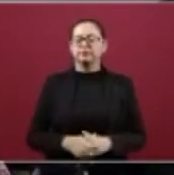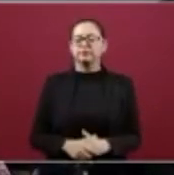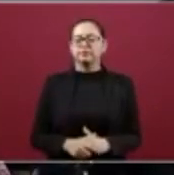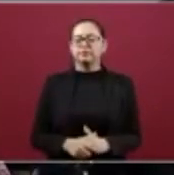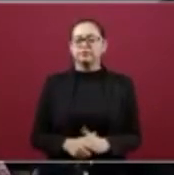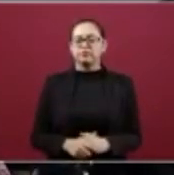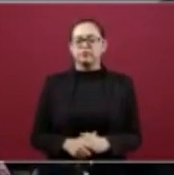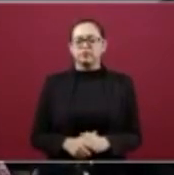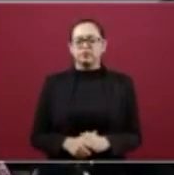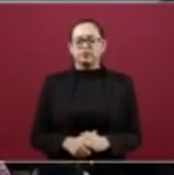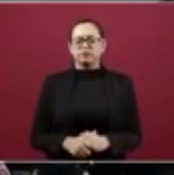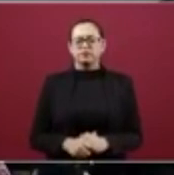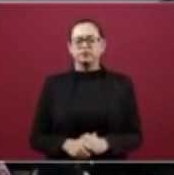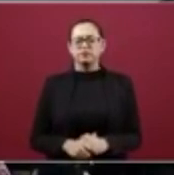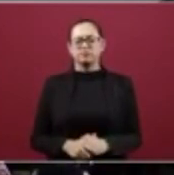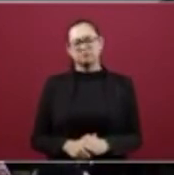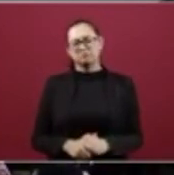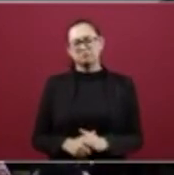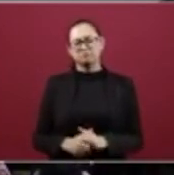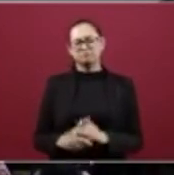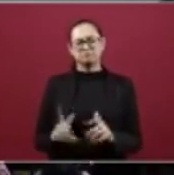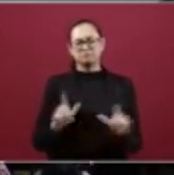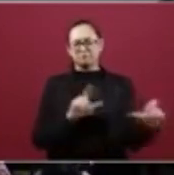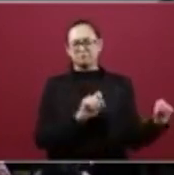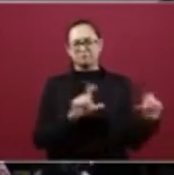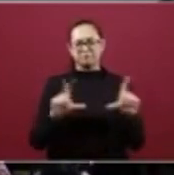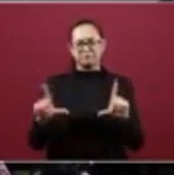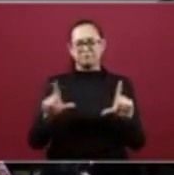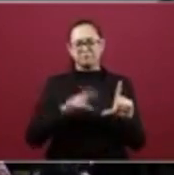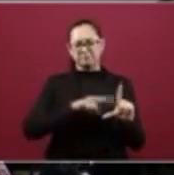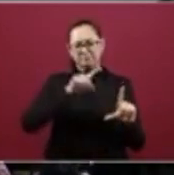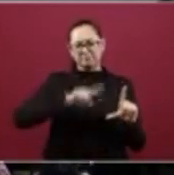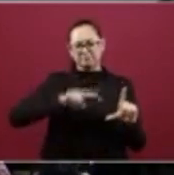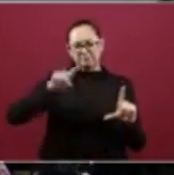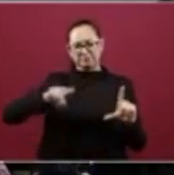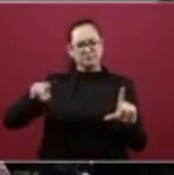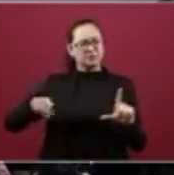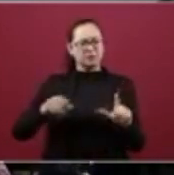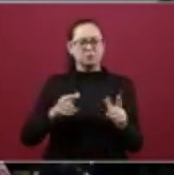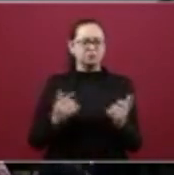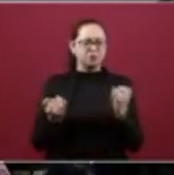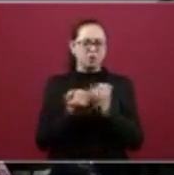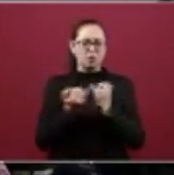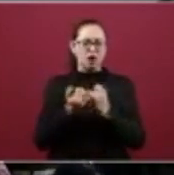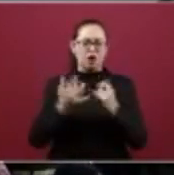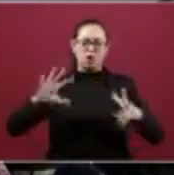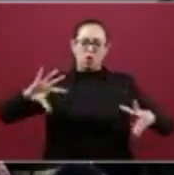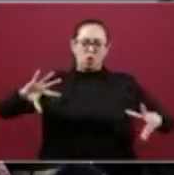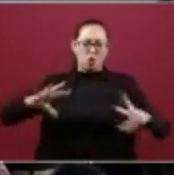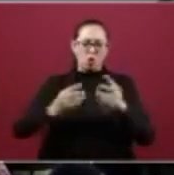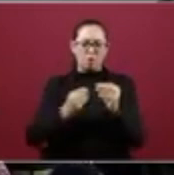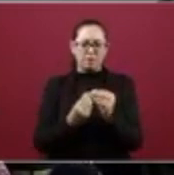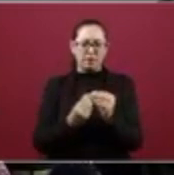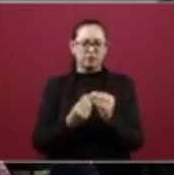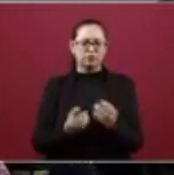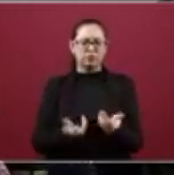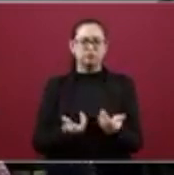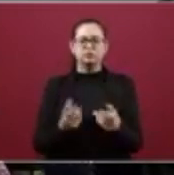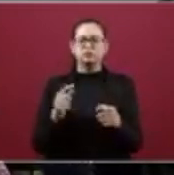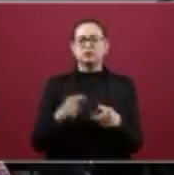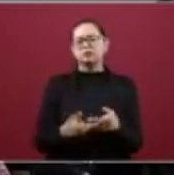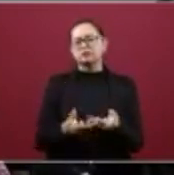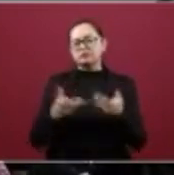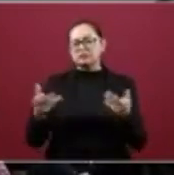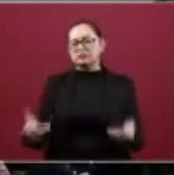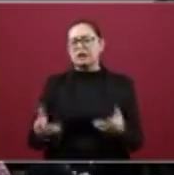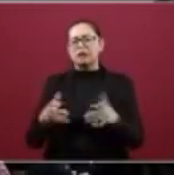Esta es muy similar la gráfica, la producción total y los distintos campos